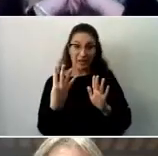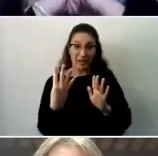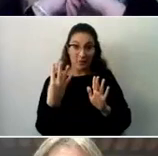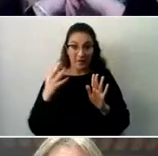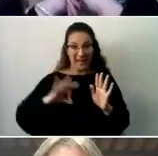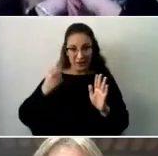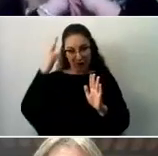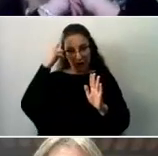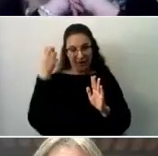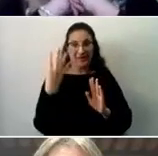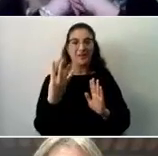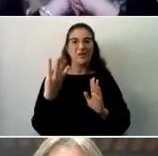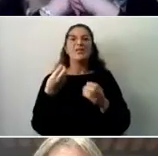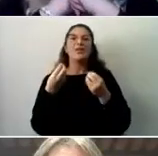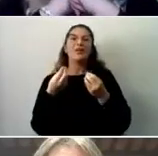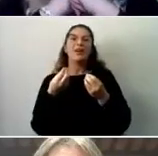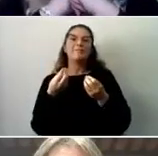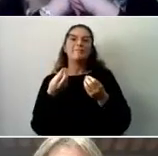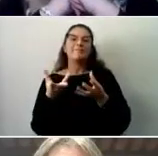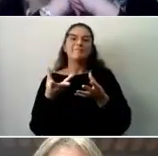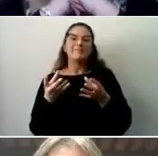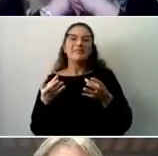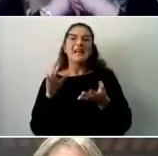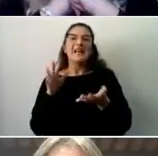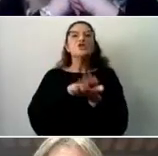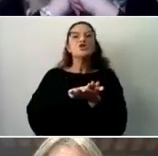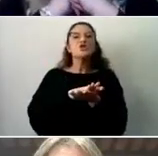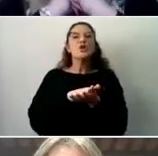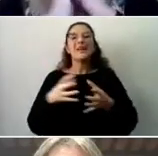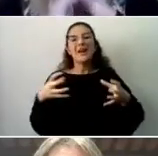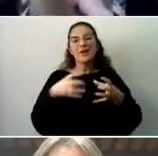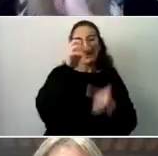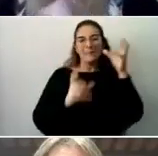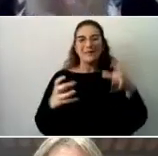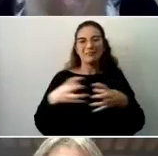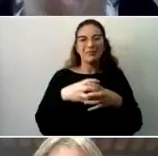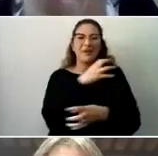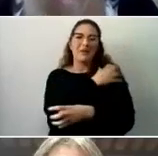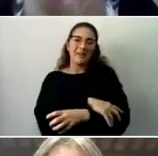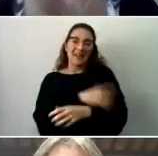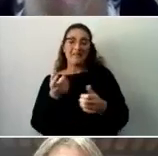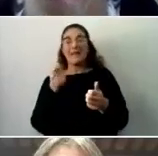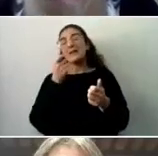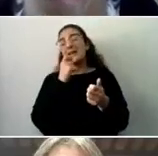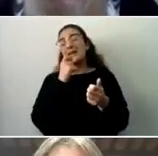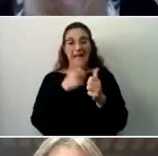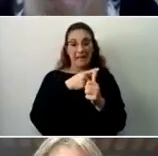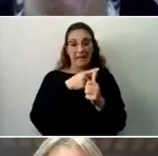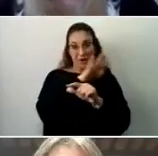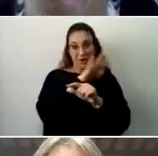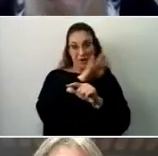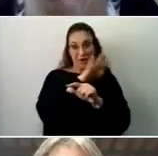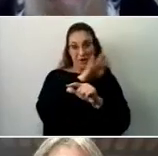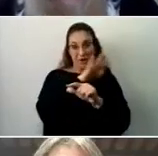hablaban sobre los grupos vulnerables y dentro de esos grupos vulnerables estaban niños, niños y adolescentes,